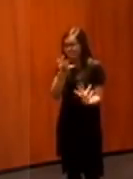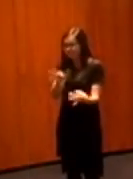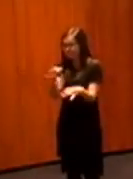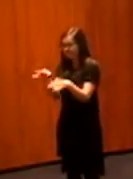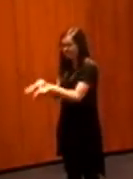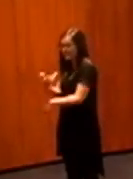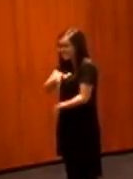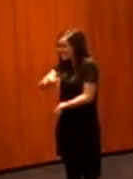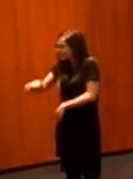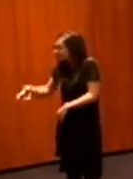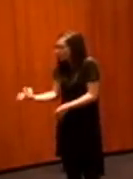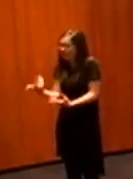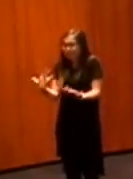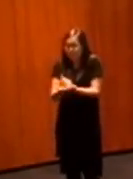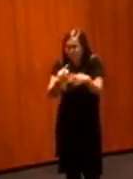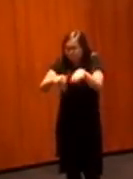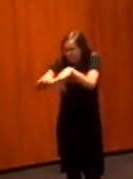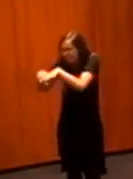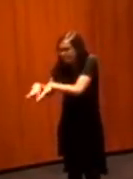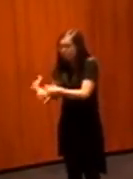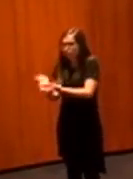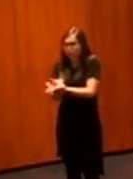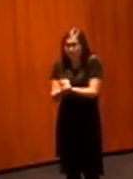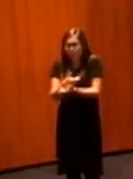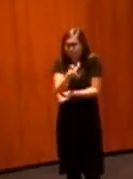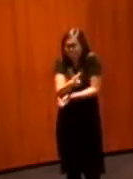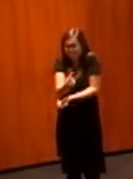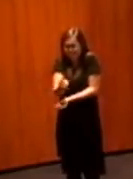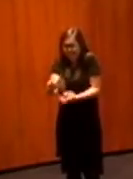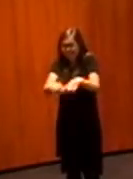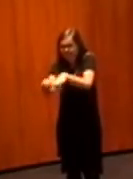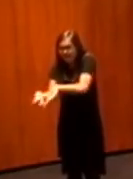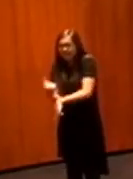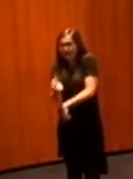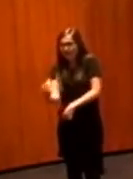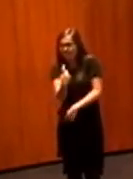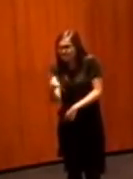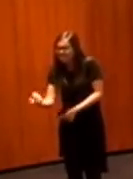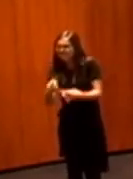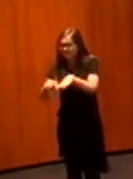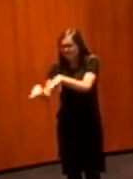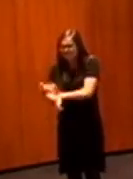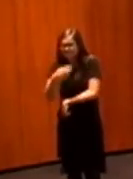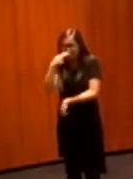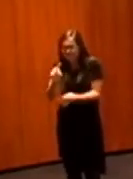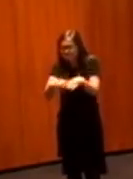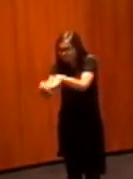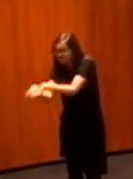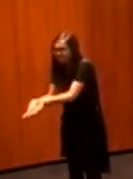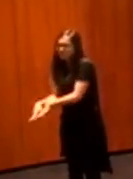alumnos, en que van a ser diferentes, que van a tener diferentes necesidades, diferentes intereses, diferentes